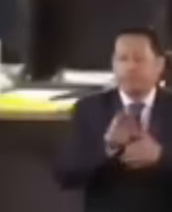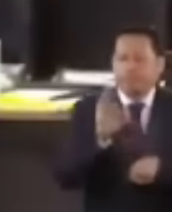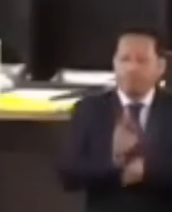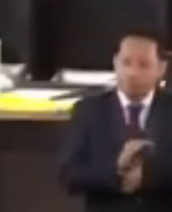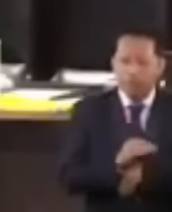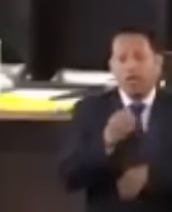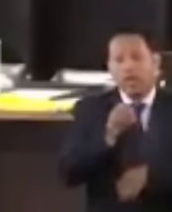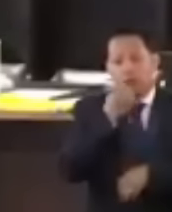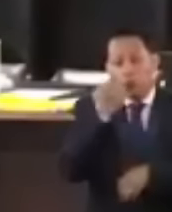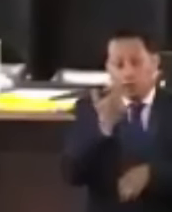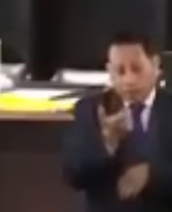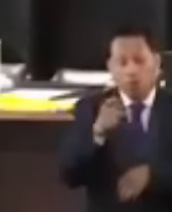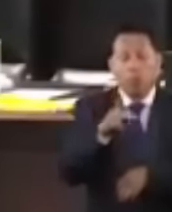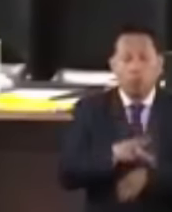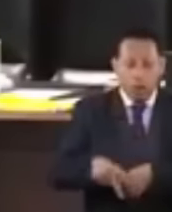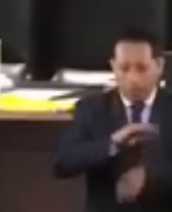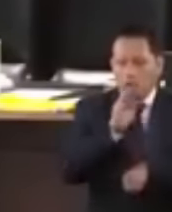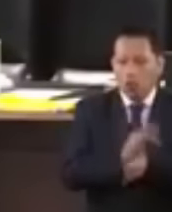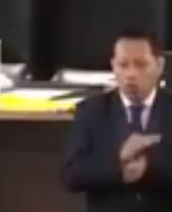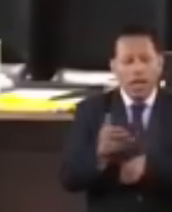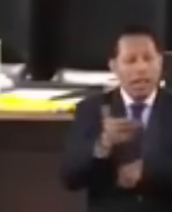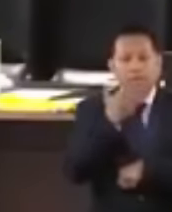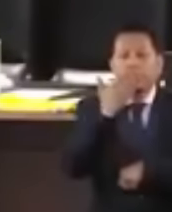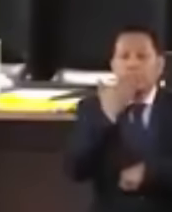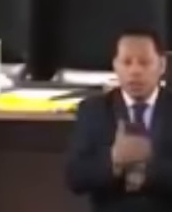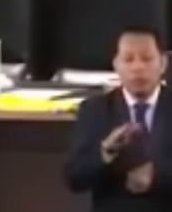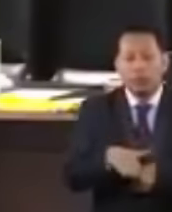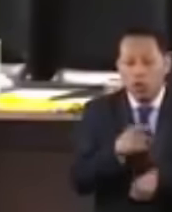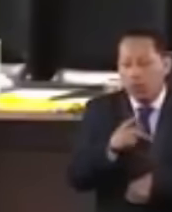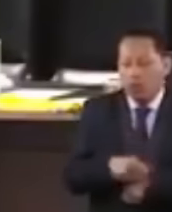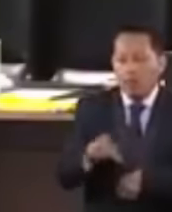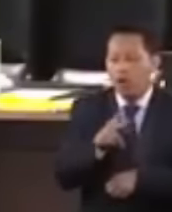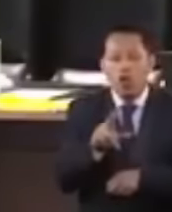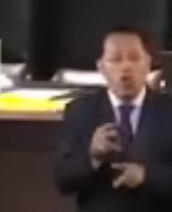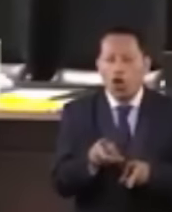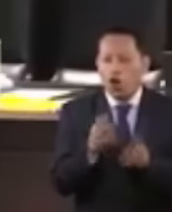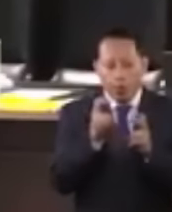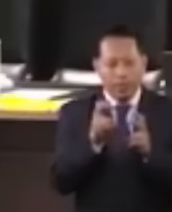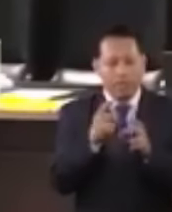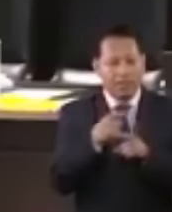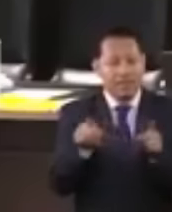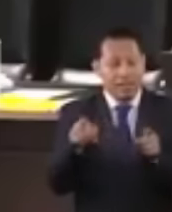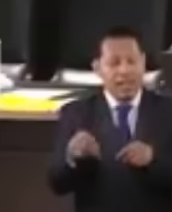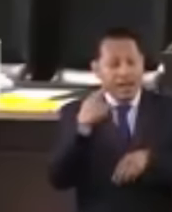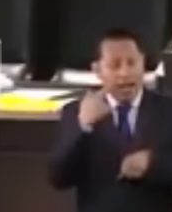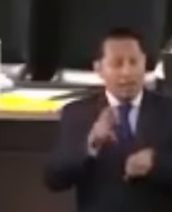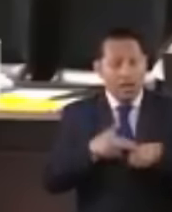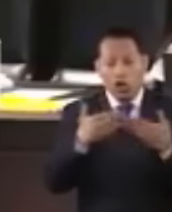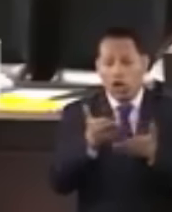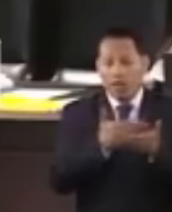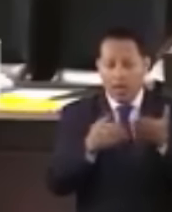las escuelas lo ejerce el pueblo y lo ejerce bien, porque el pueblo no roba, robaban los rateros